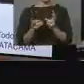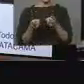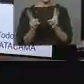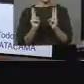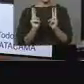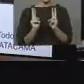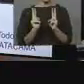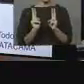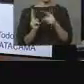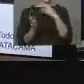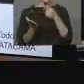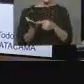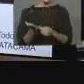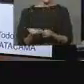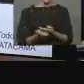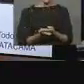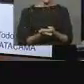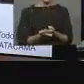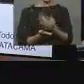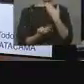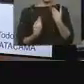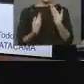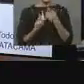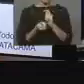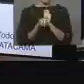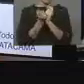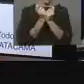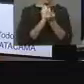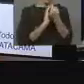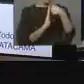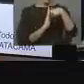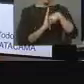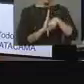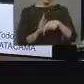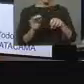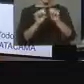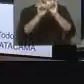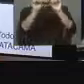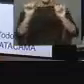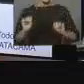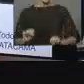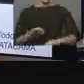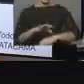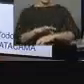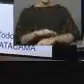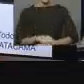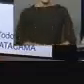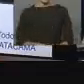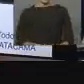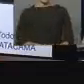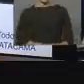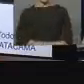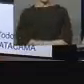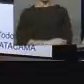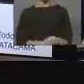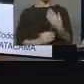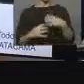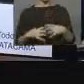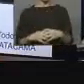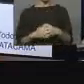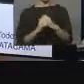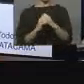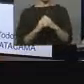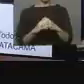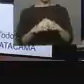que la sustenta, la propuesta prevé profundos cambios al interior de nuestro sistema de salud, que debieran traducirse tanto en el fortalecimiento